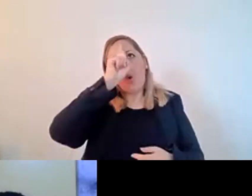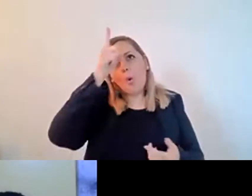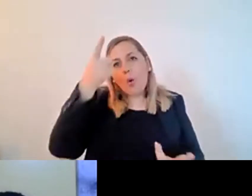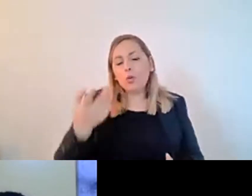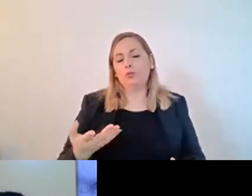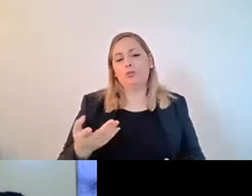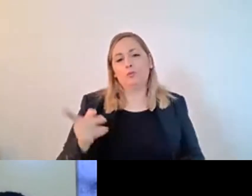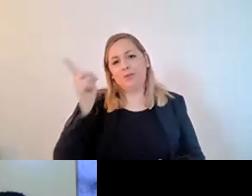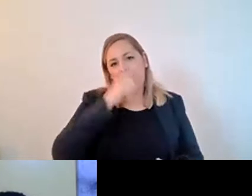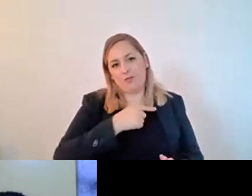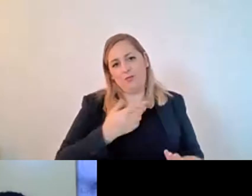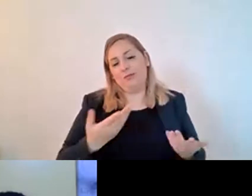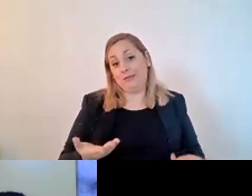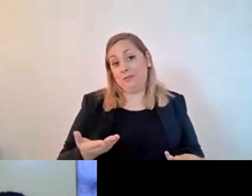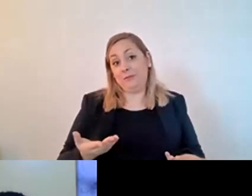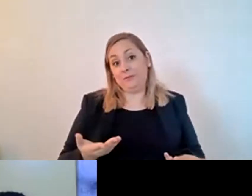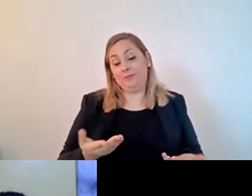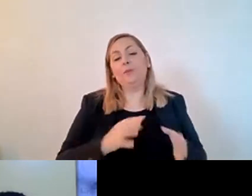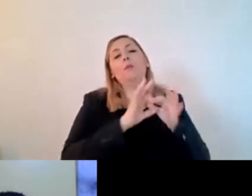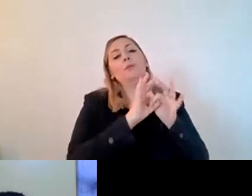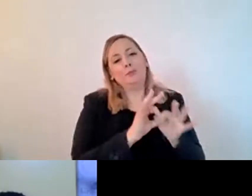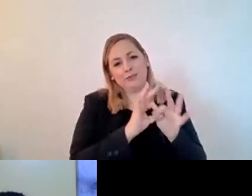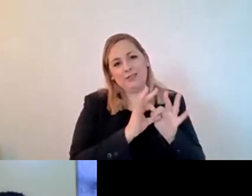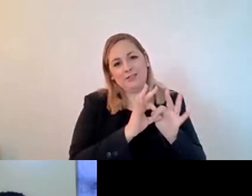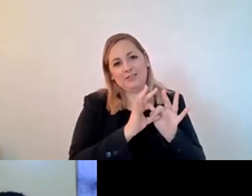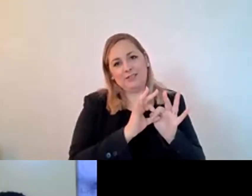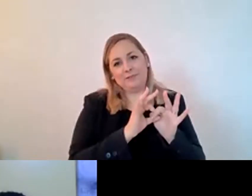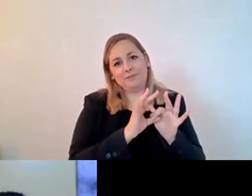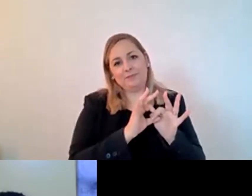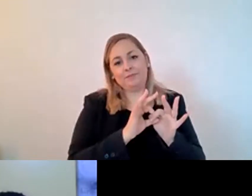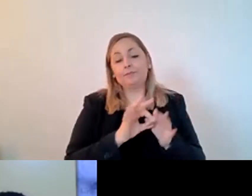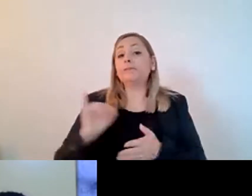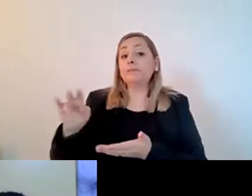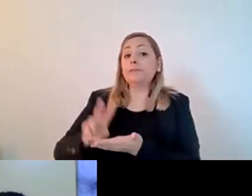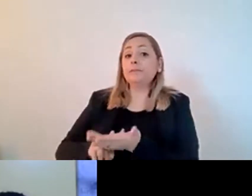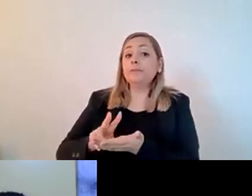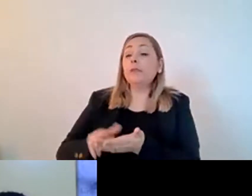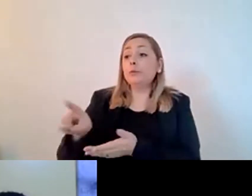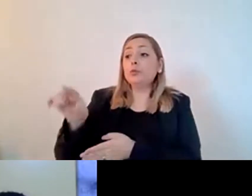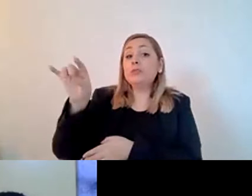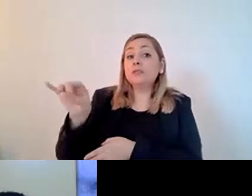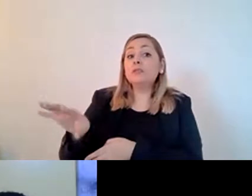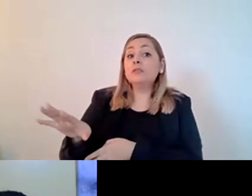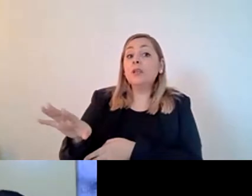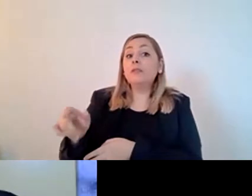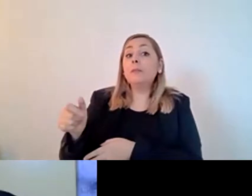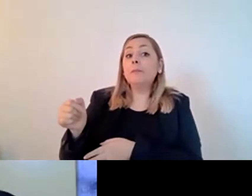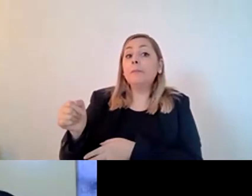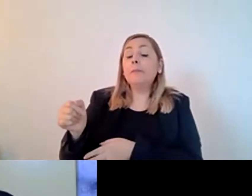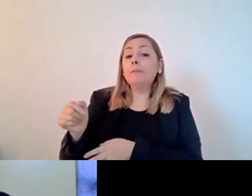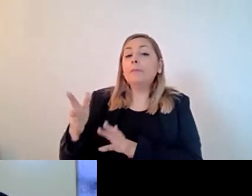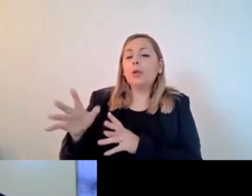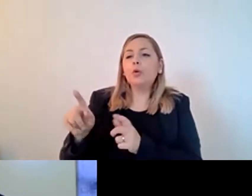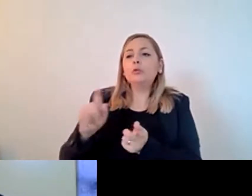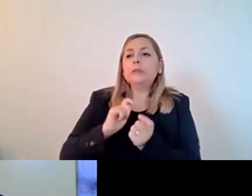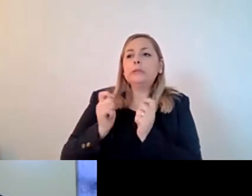a eso. Así que muchas gracias. Es cierto, pero tú has sabido, pareciera ser,